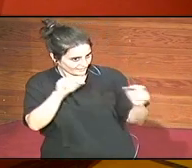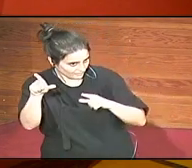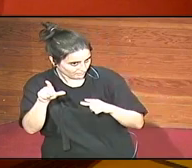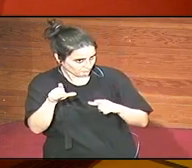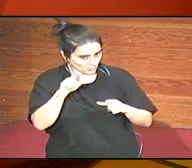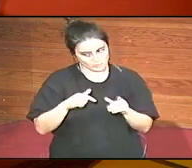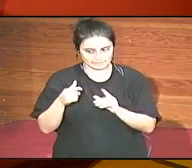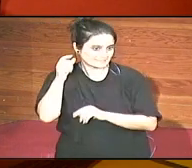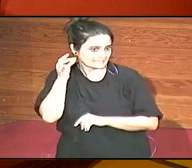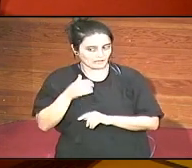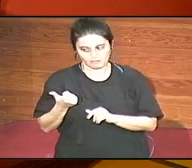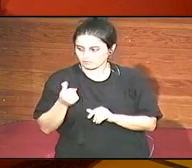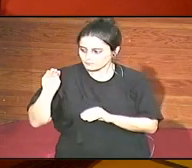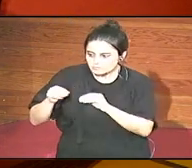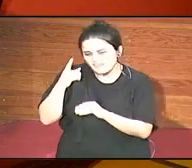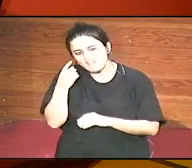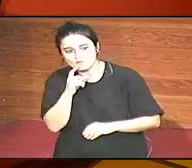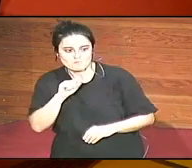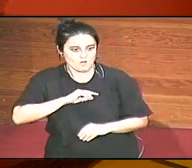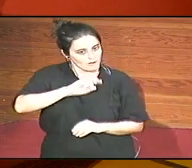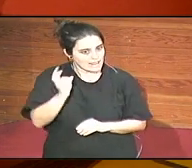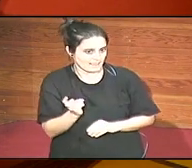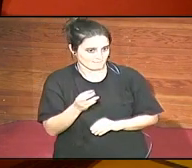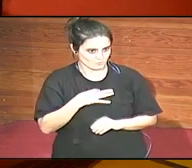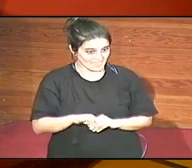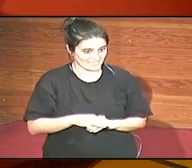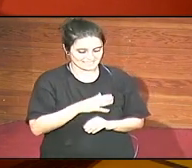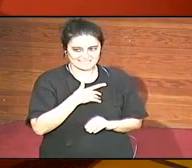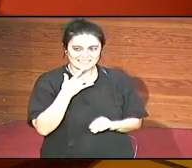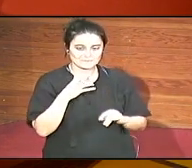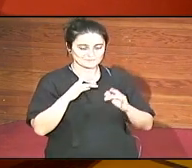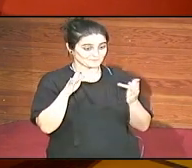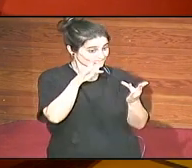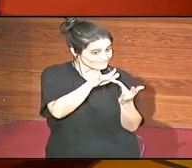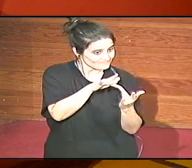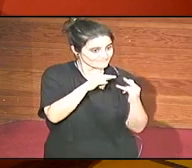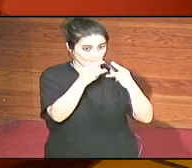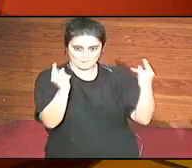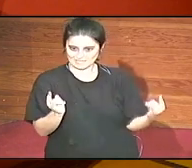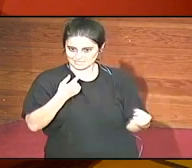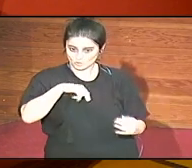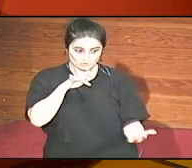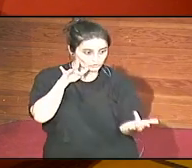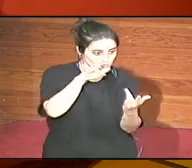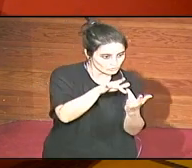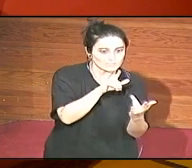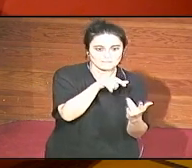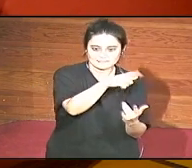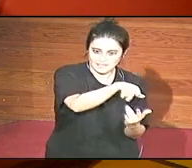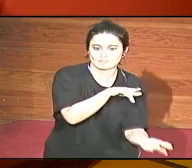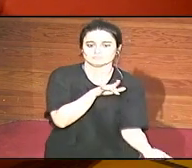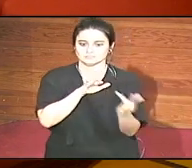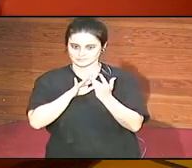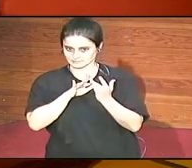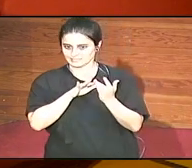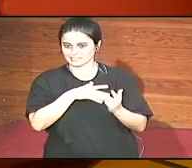y esa manera de tender puentes no solo de nosotros hacia ellos sino al revés el darte cuenta